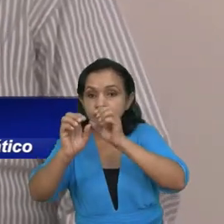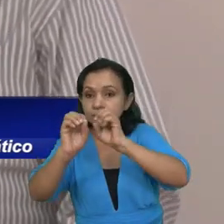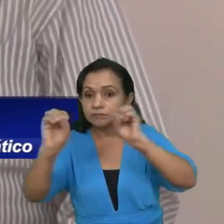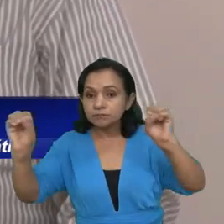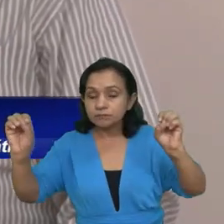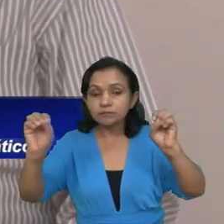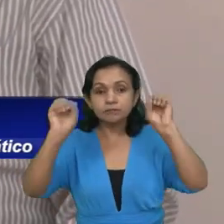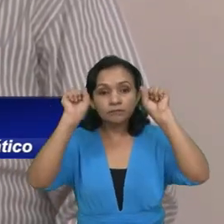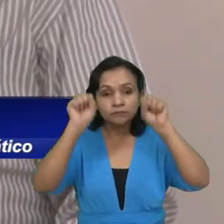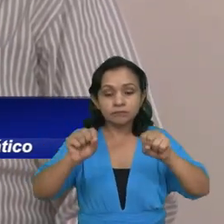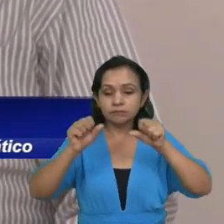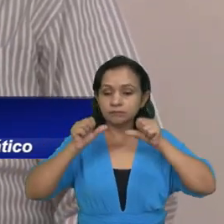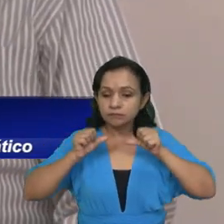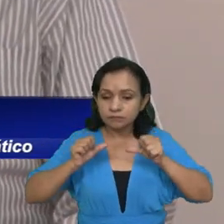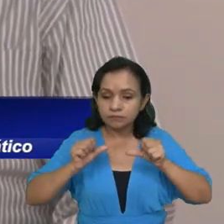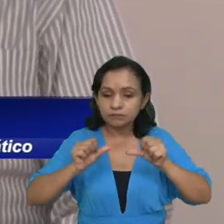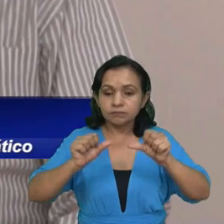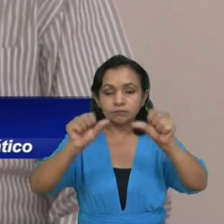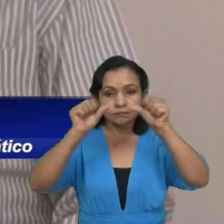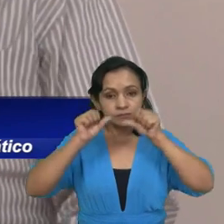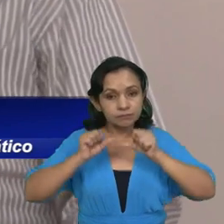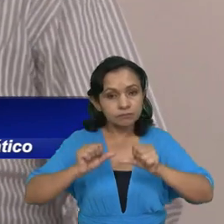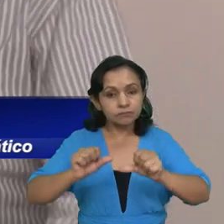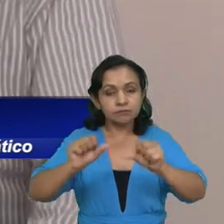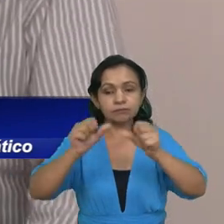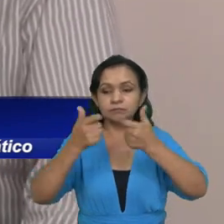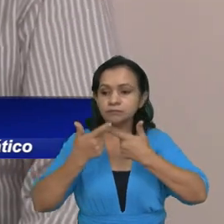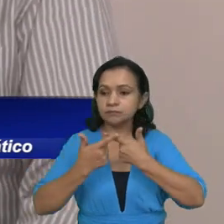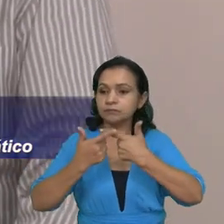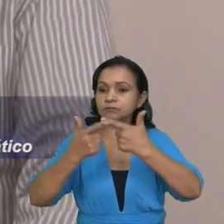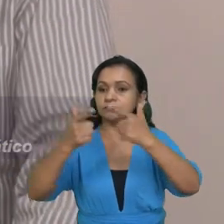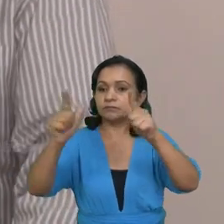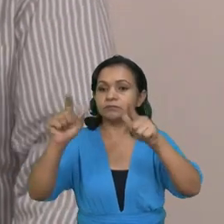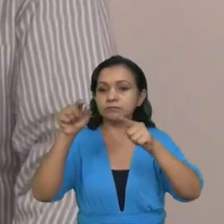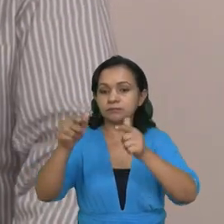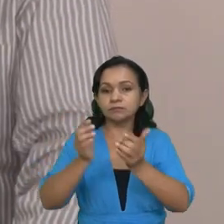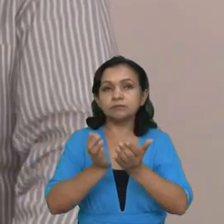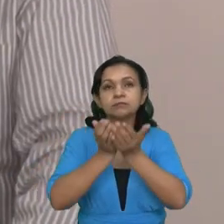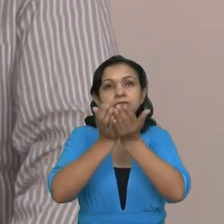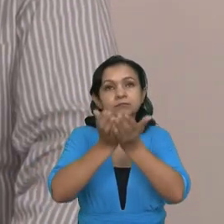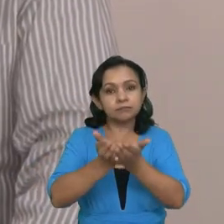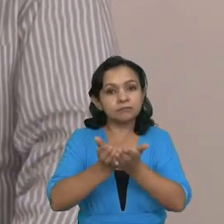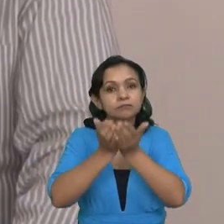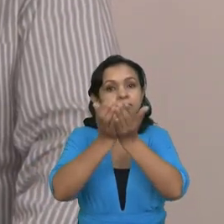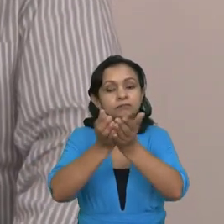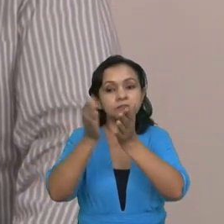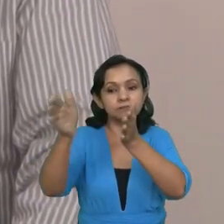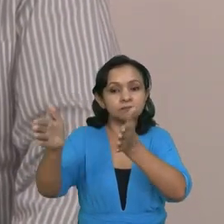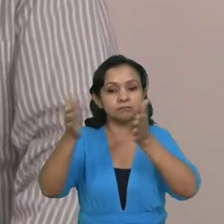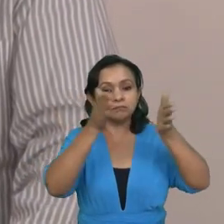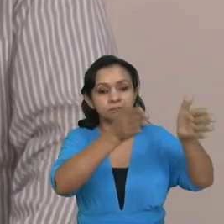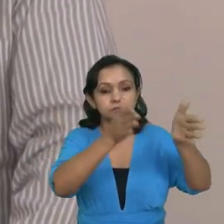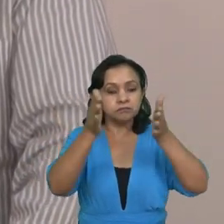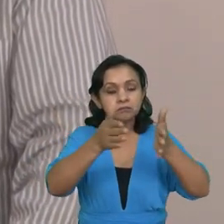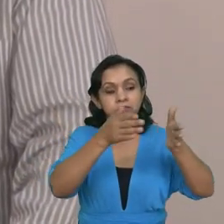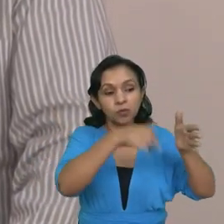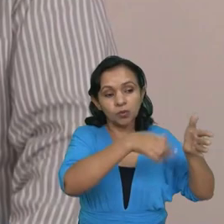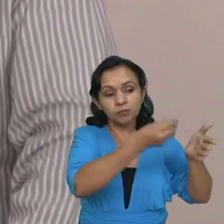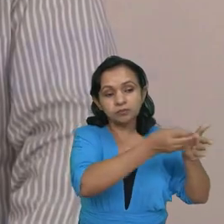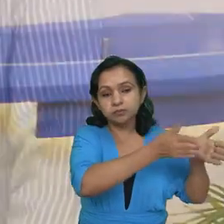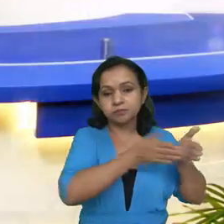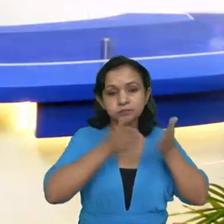podemos seguir recepcionando y darle la libre práctica para que este buque pueda descargar o cargar en nuestro